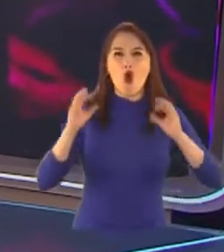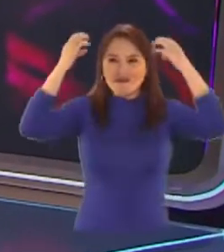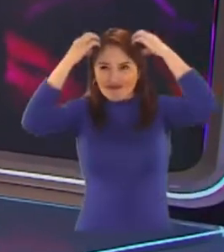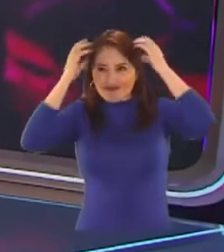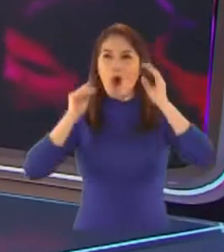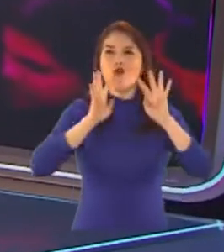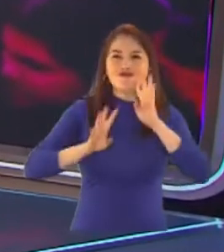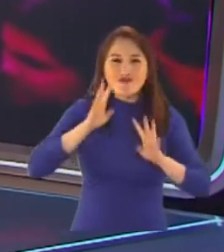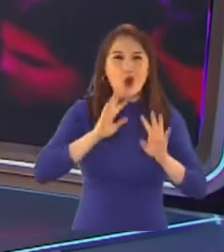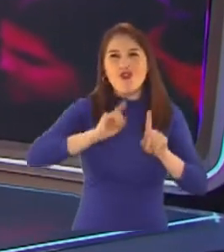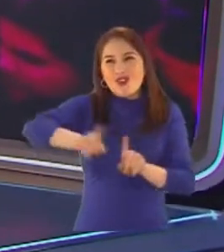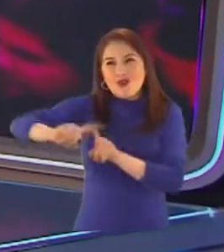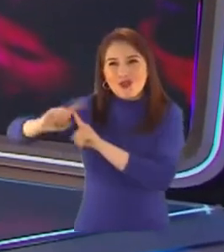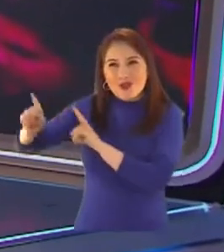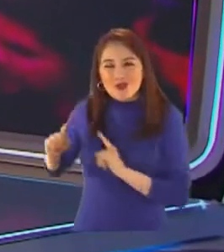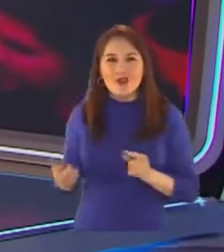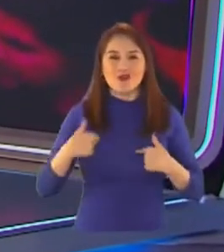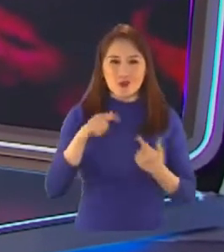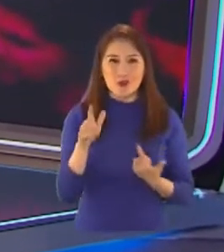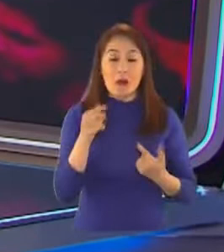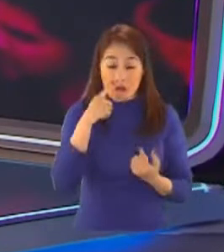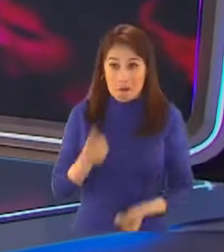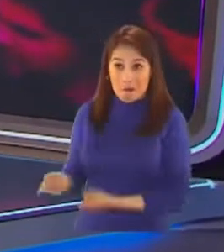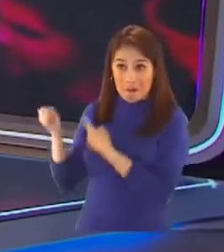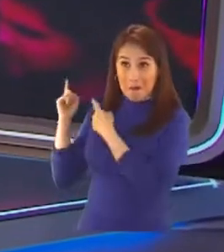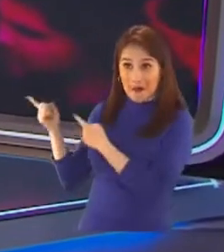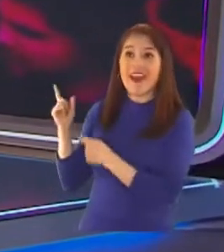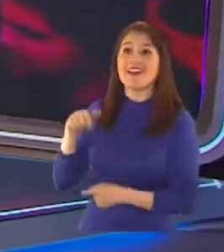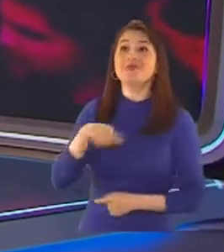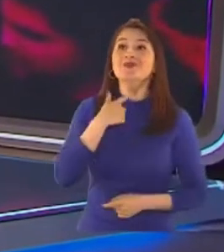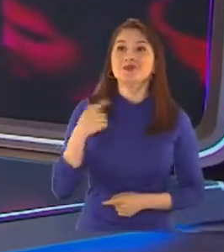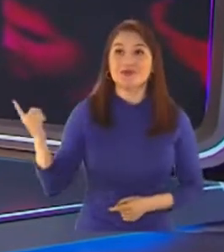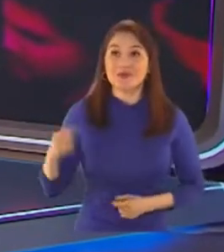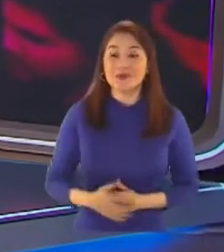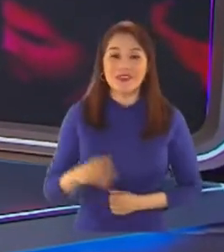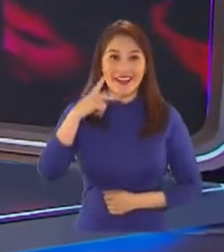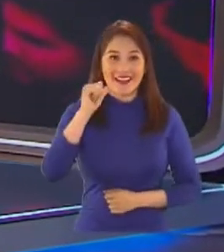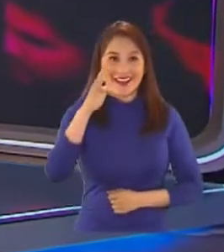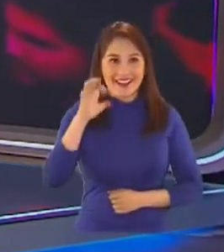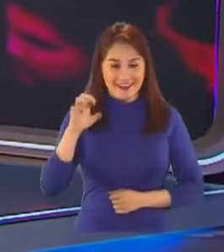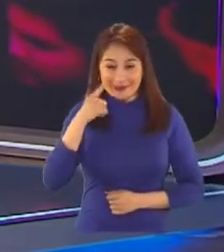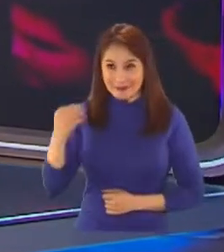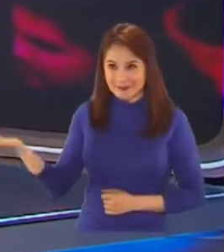compañera Katherine Zuluaga con toda la información y vean, disfrutando este evento como se debe. Kate, hola, adelante.